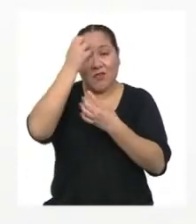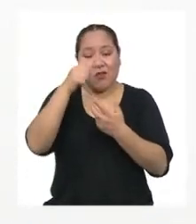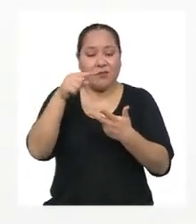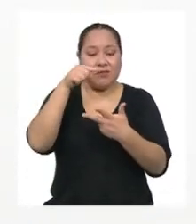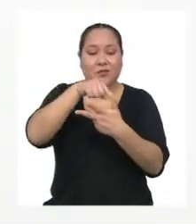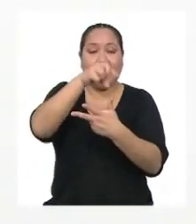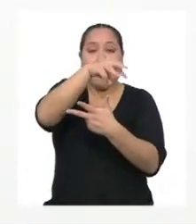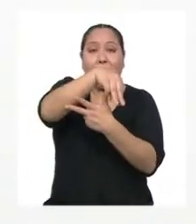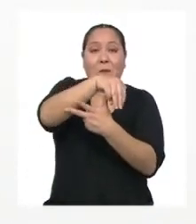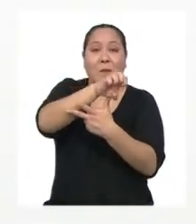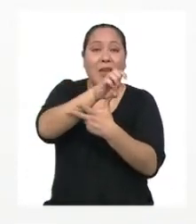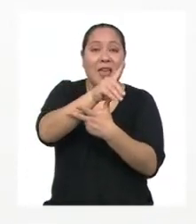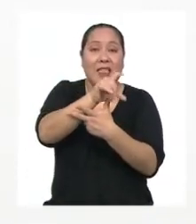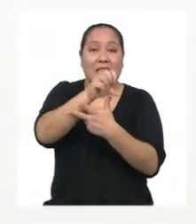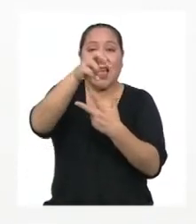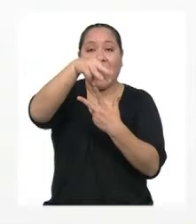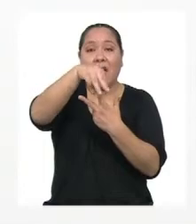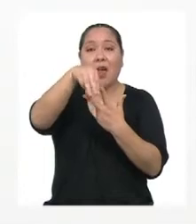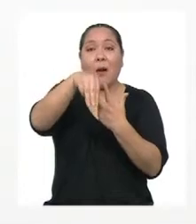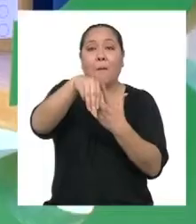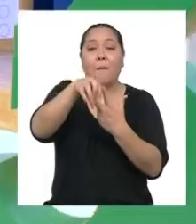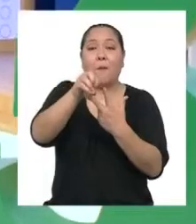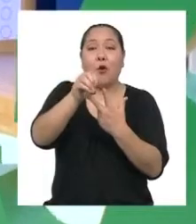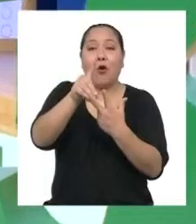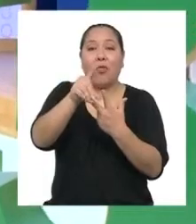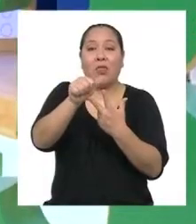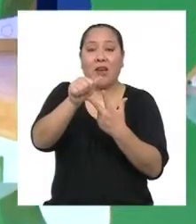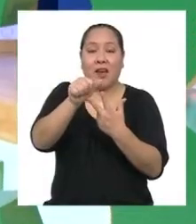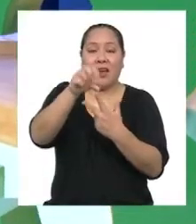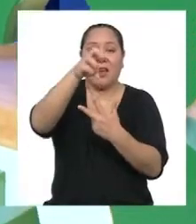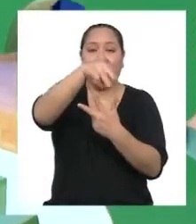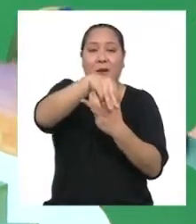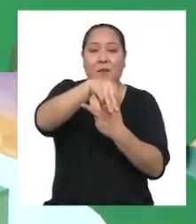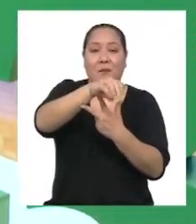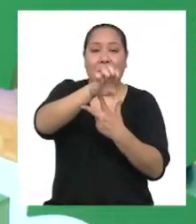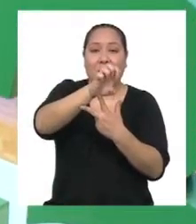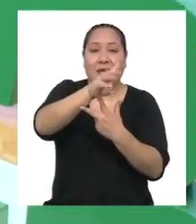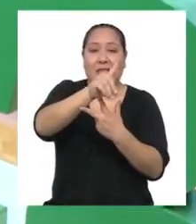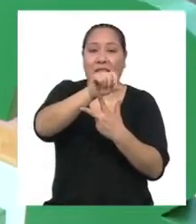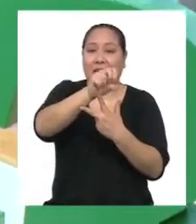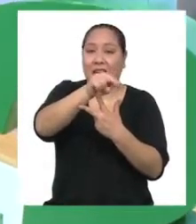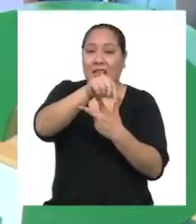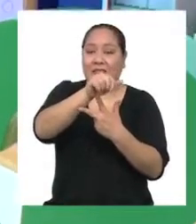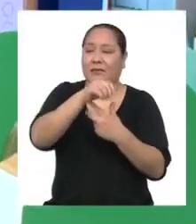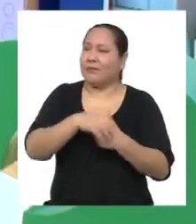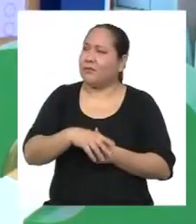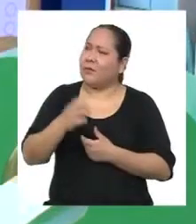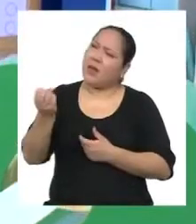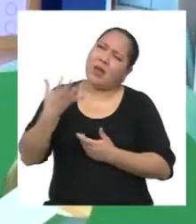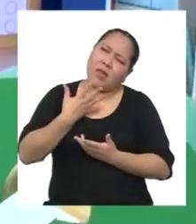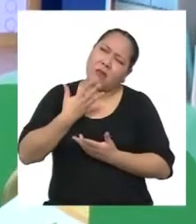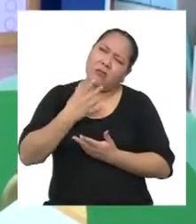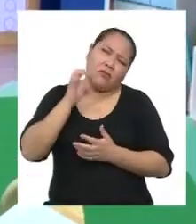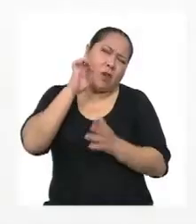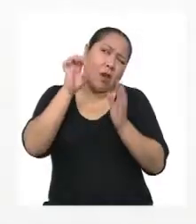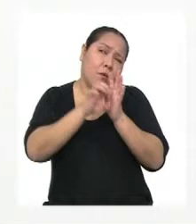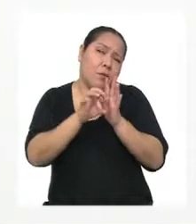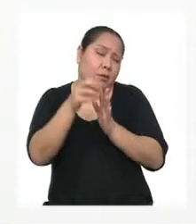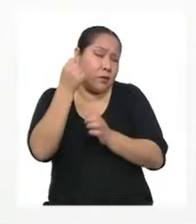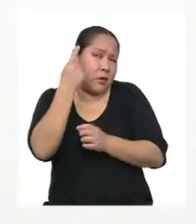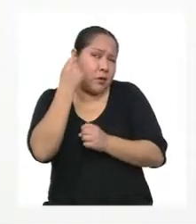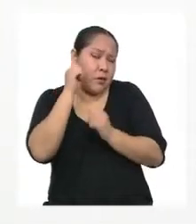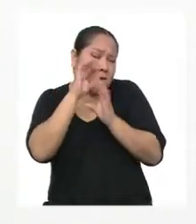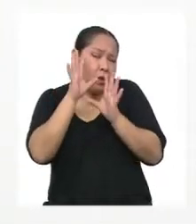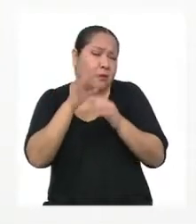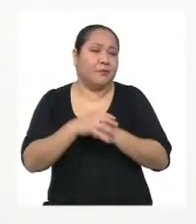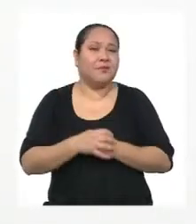la media, la moda y la mediana. ¿Me da un ejemplo? Como para entender un poco más.